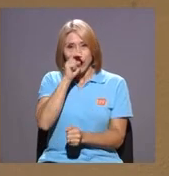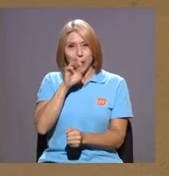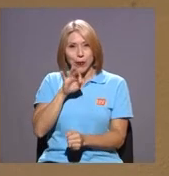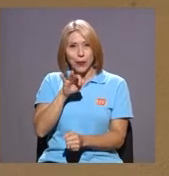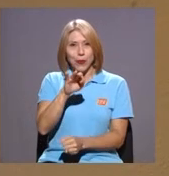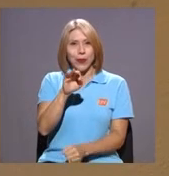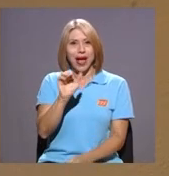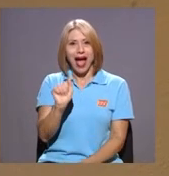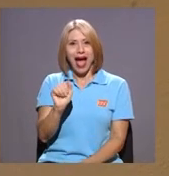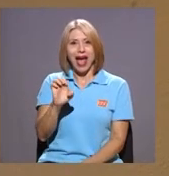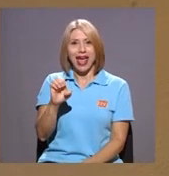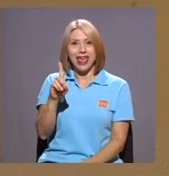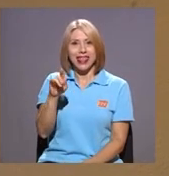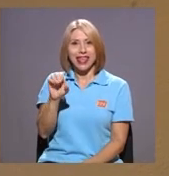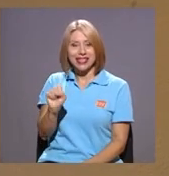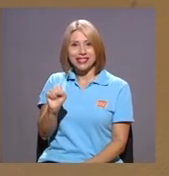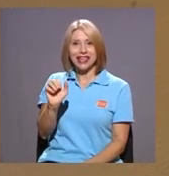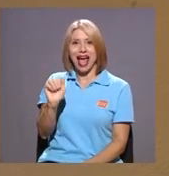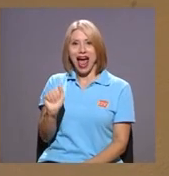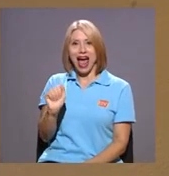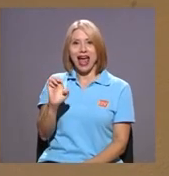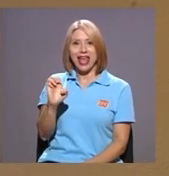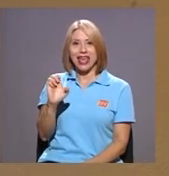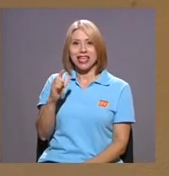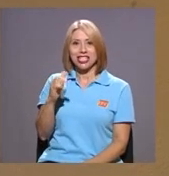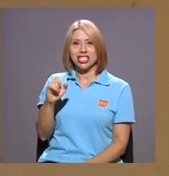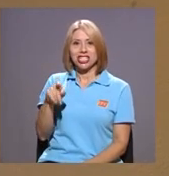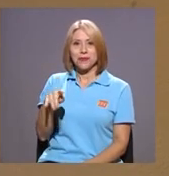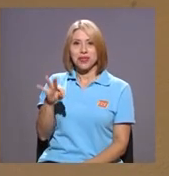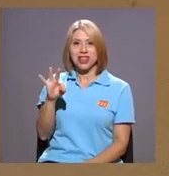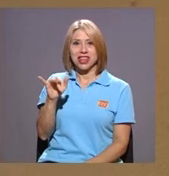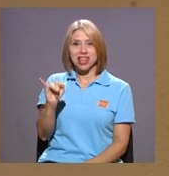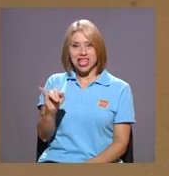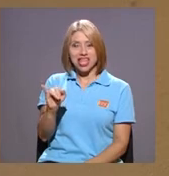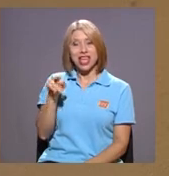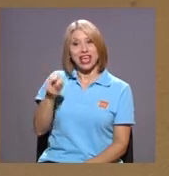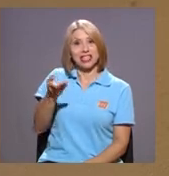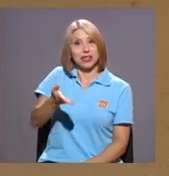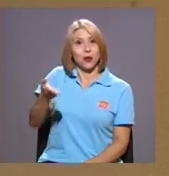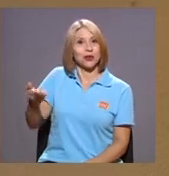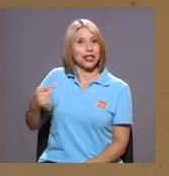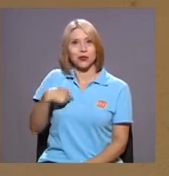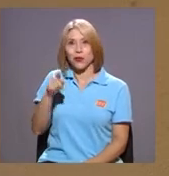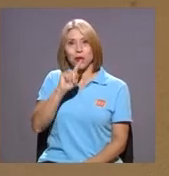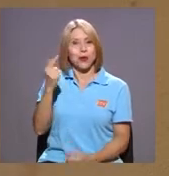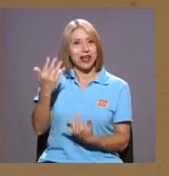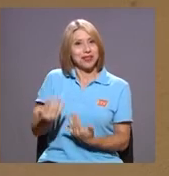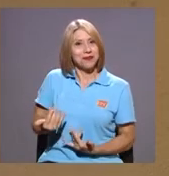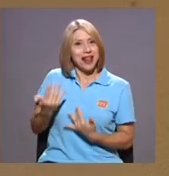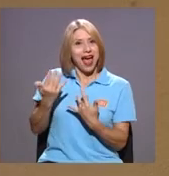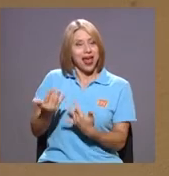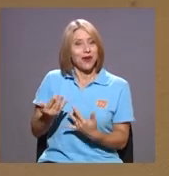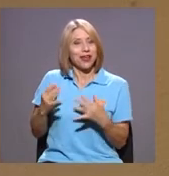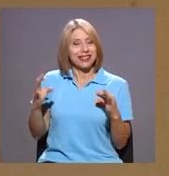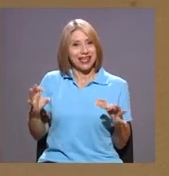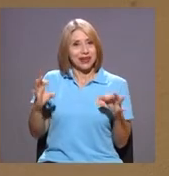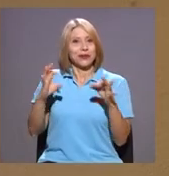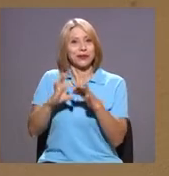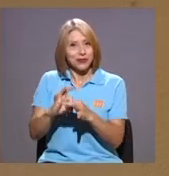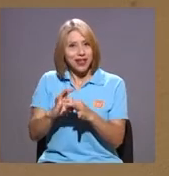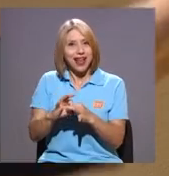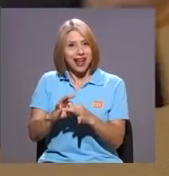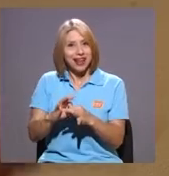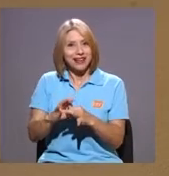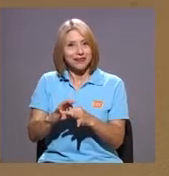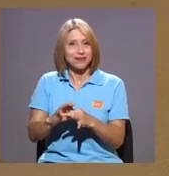como de primera impresión, no las habría esperado que se cruzaran. Una era